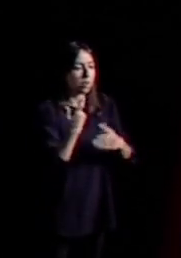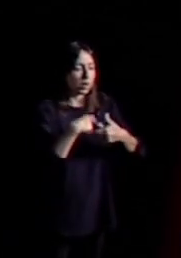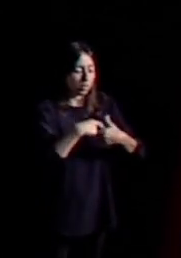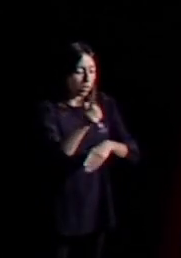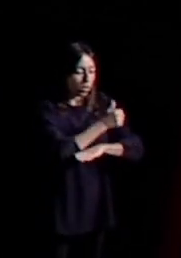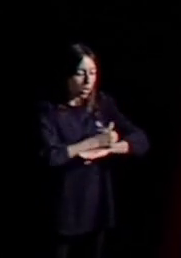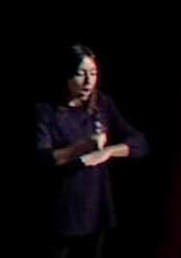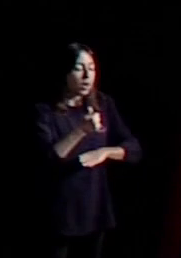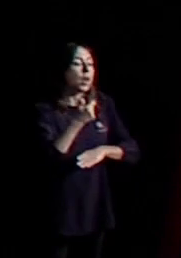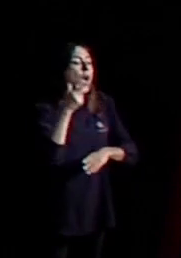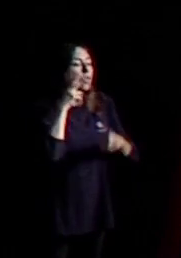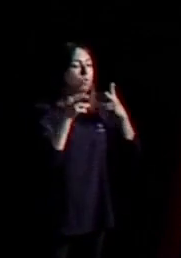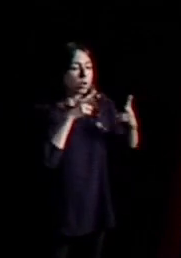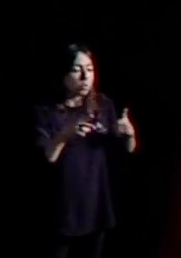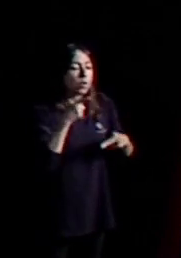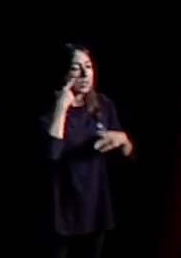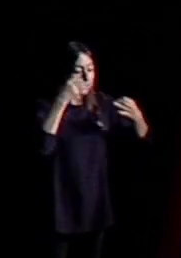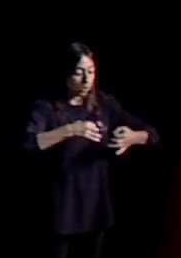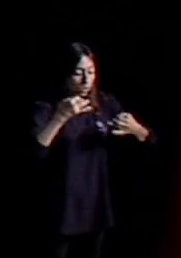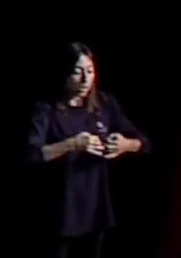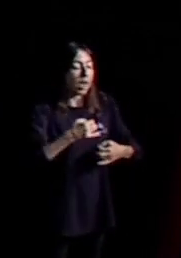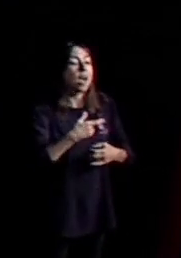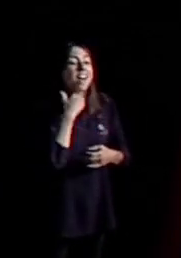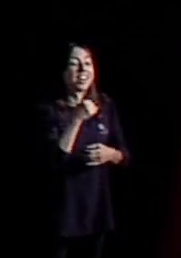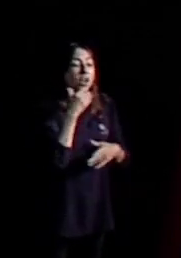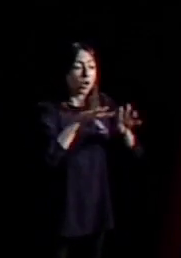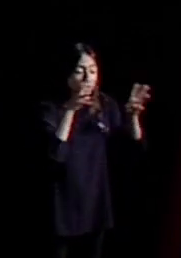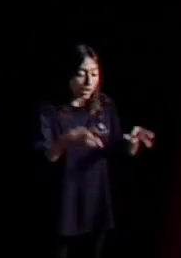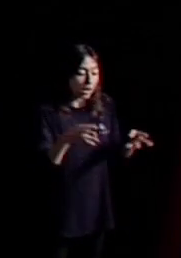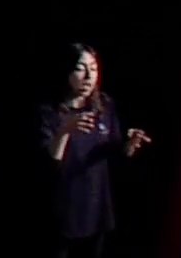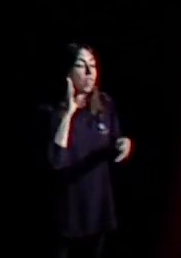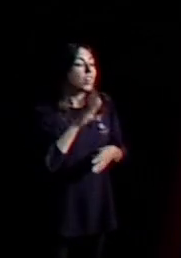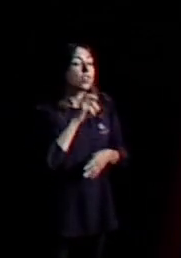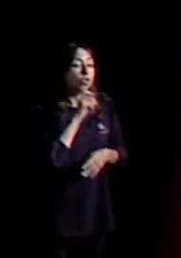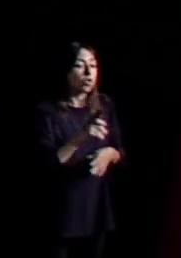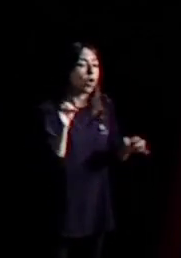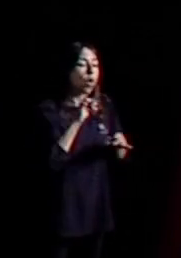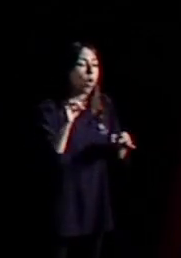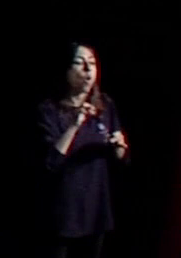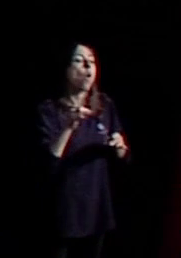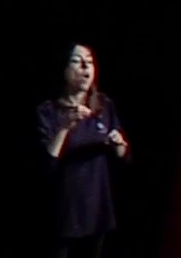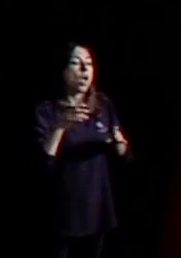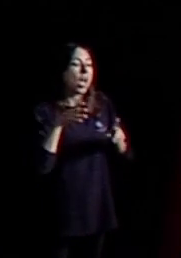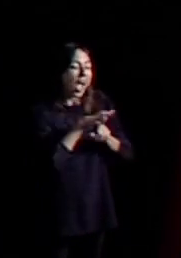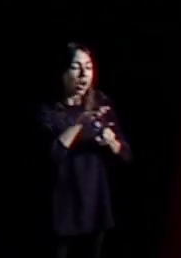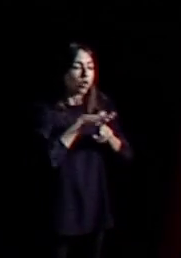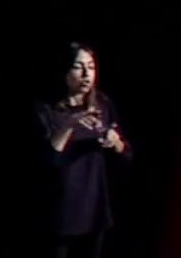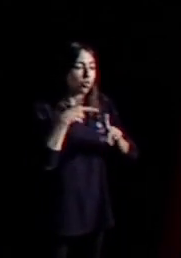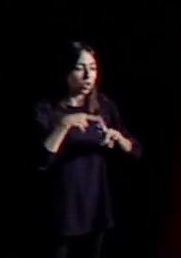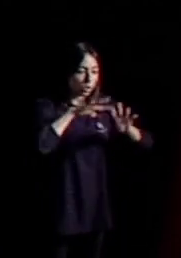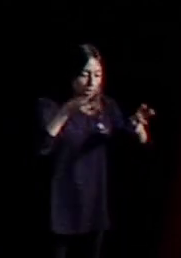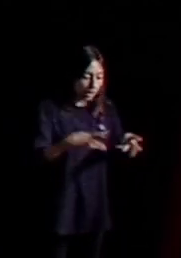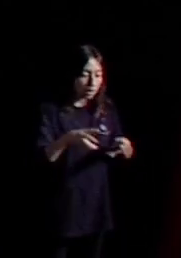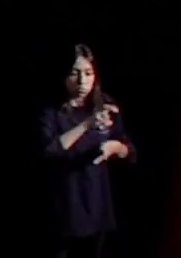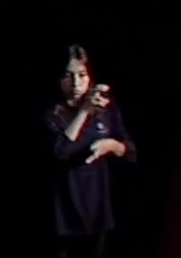y seguridad, riesgo de Internet, delitos de odio o acoso, ciberacoso, entre otros. Entre